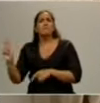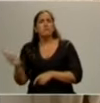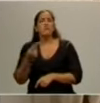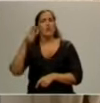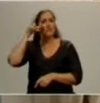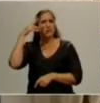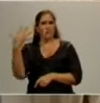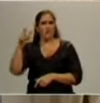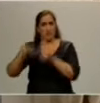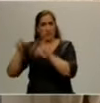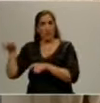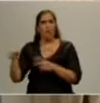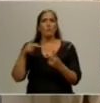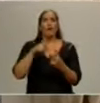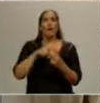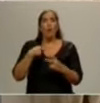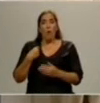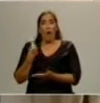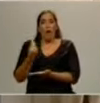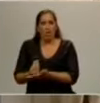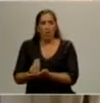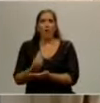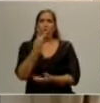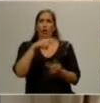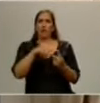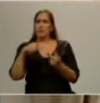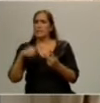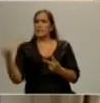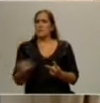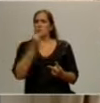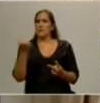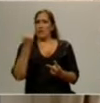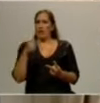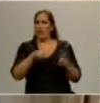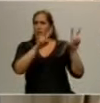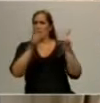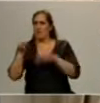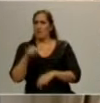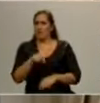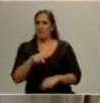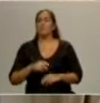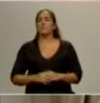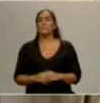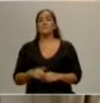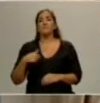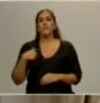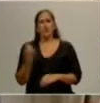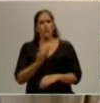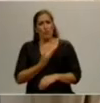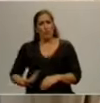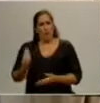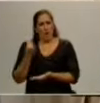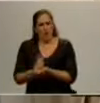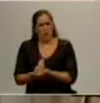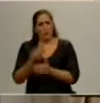víctimas. Estos eran los hitos. Ahora bien, el compromiso de nuestros gobiernos precisamente fue combatir